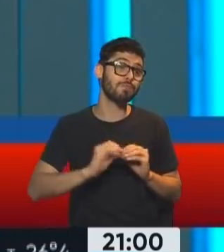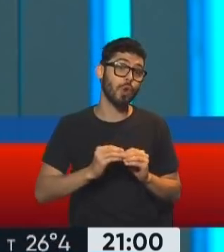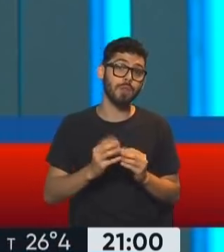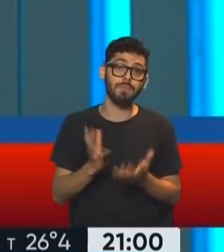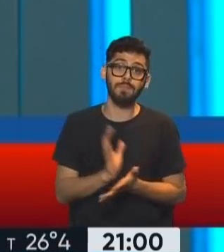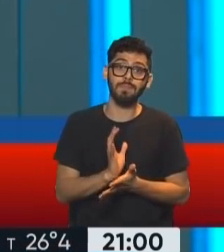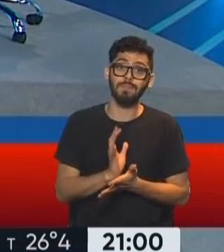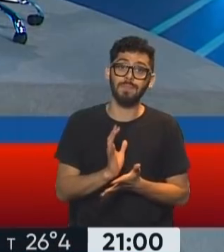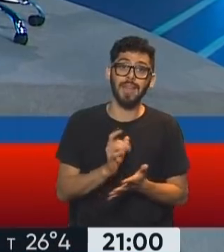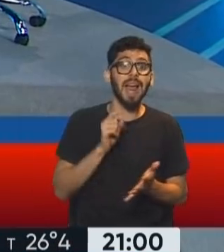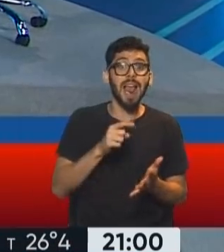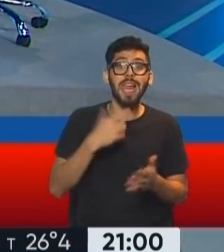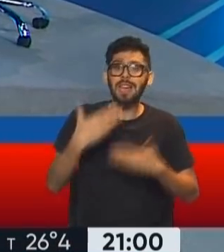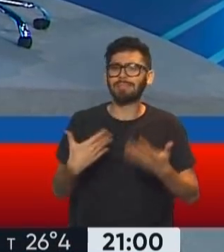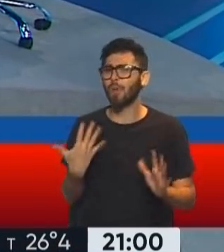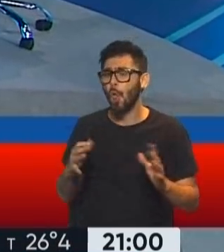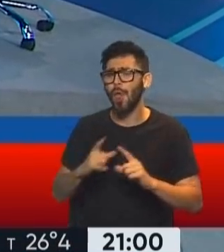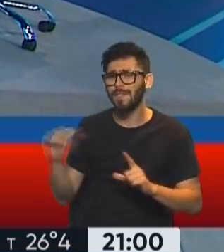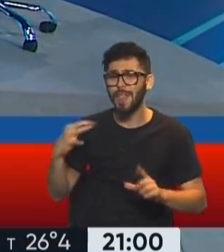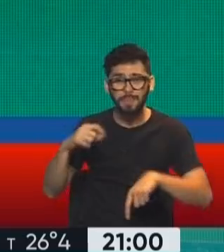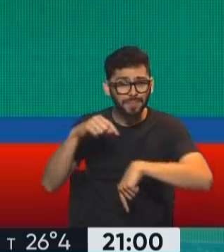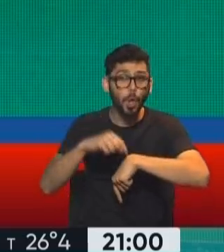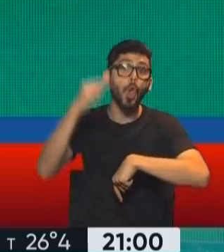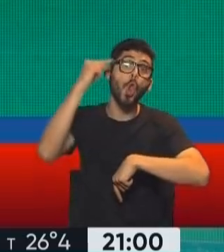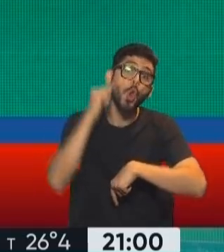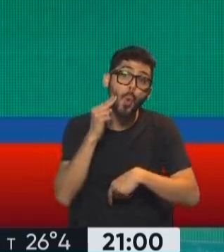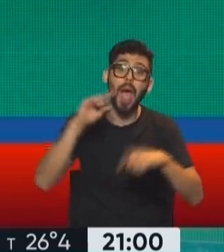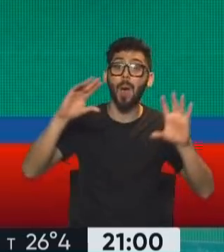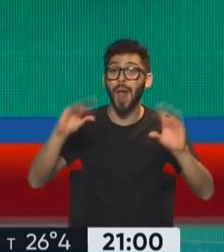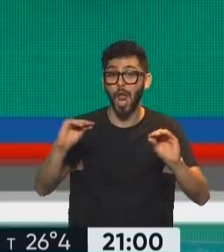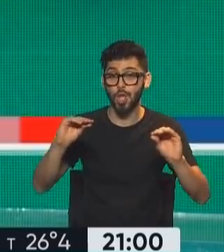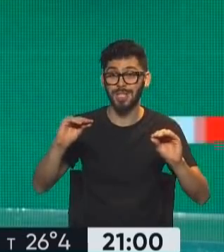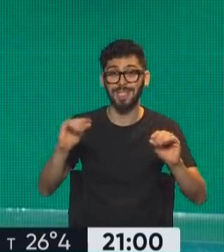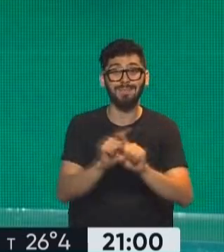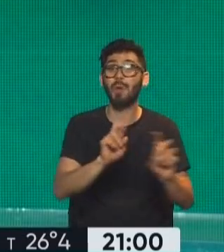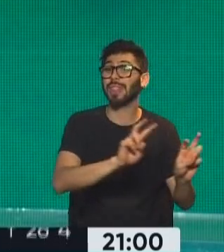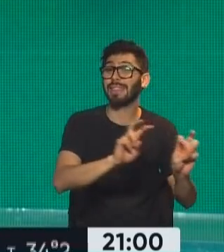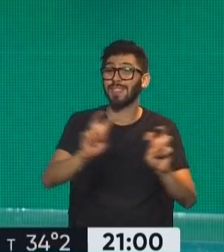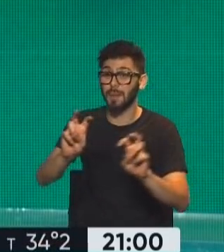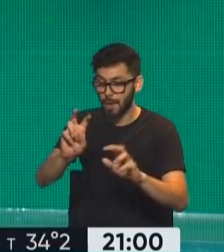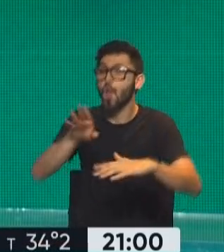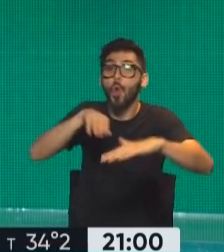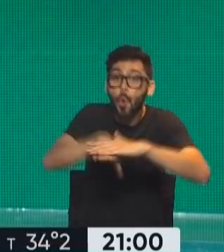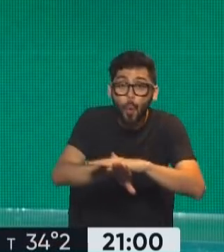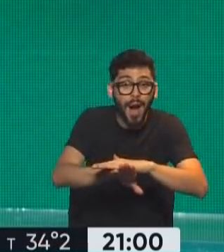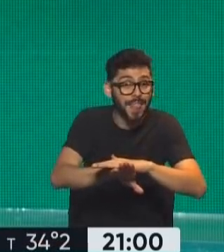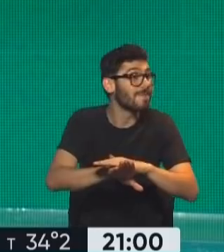puede prosperar judicialmente? Nos tenemos que ir, son las 9 de la noche, así que como tantos temas lo voy a dejar pendientes